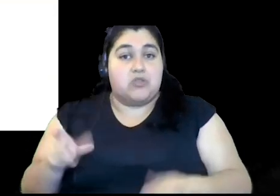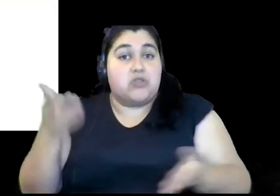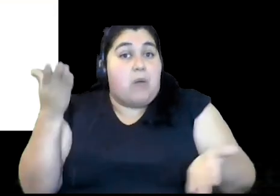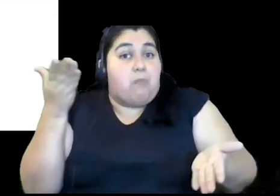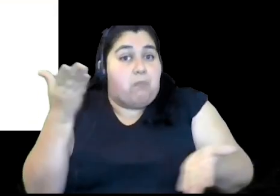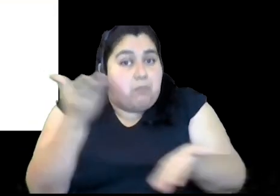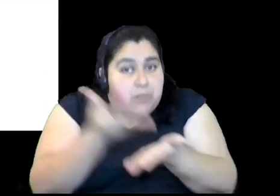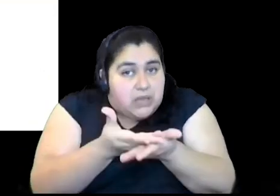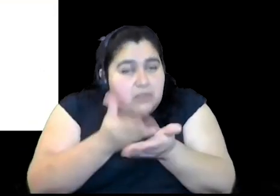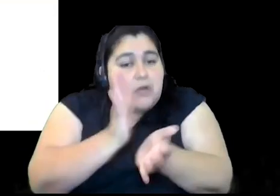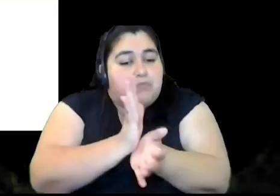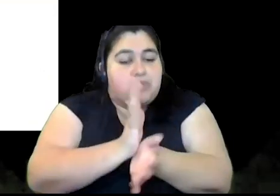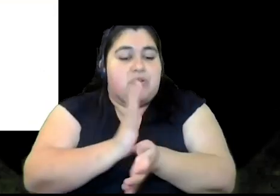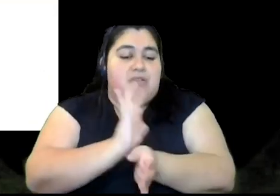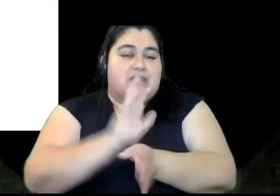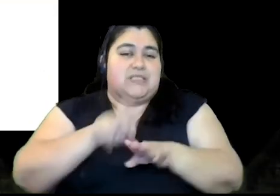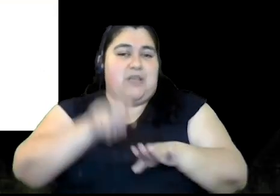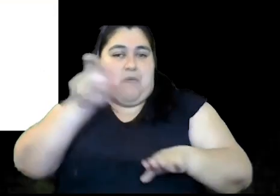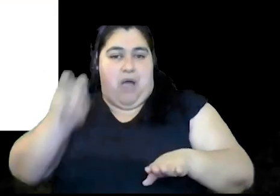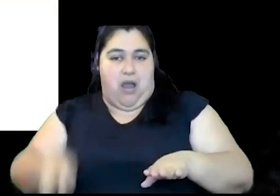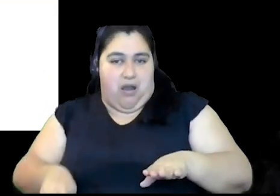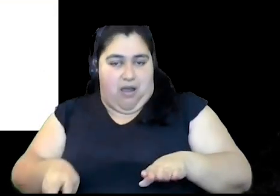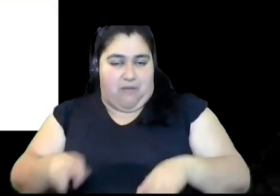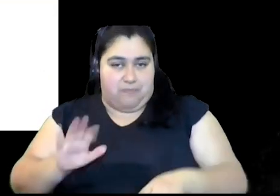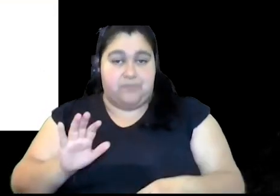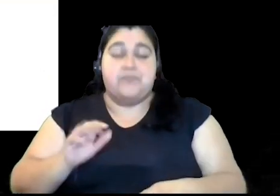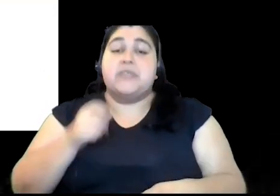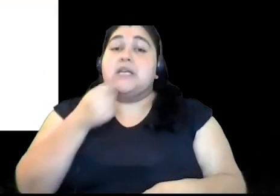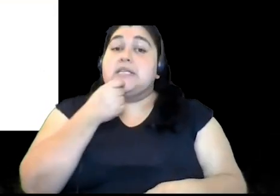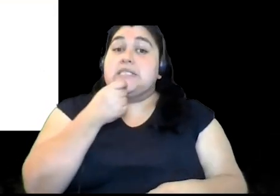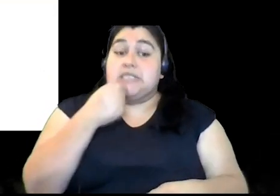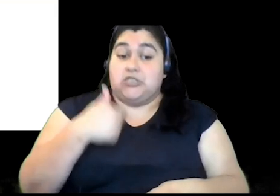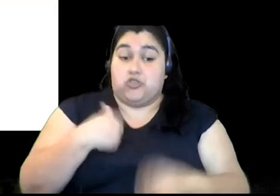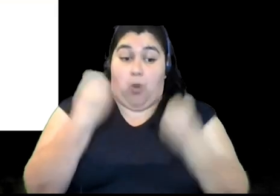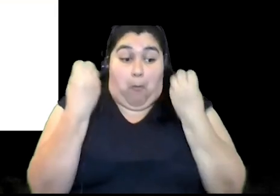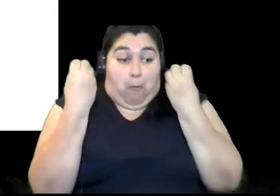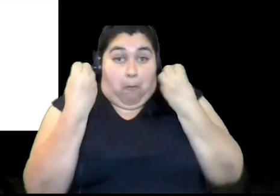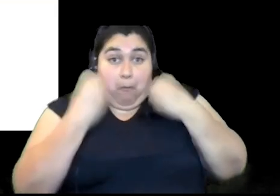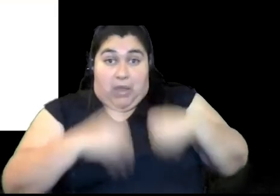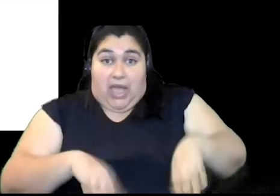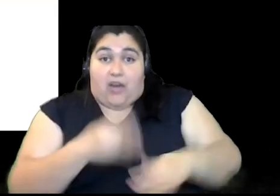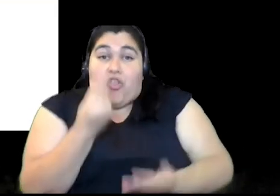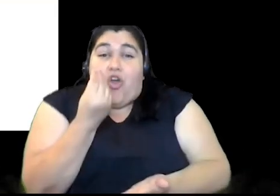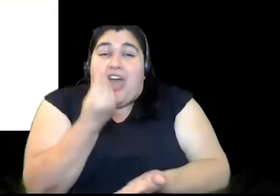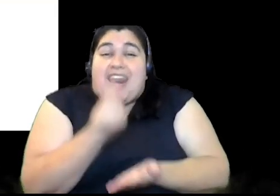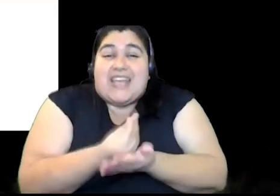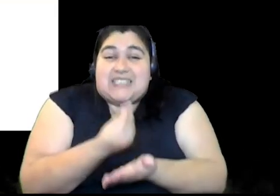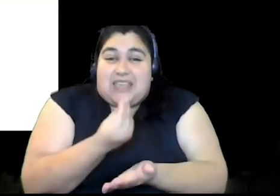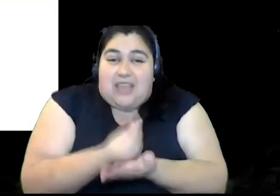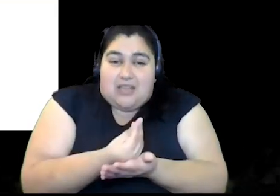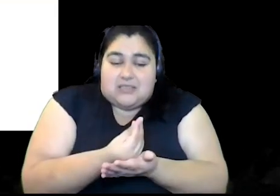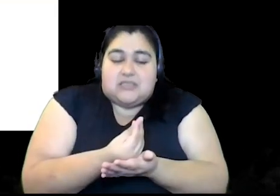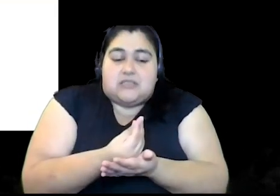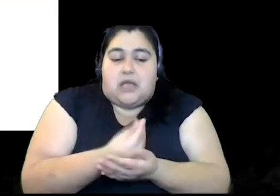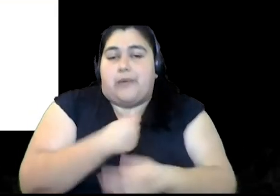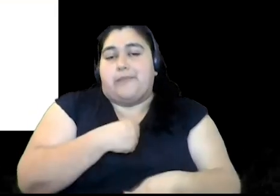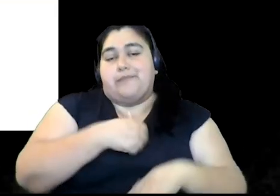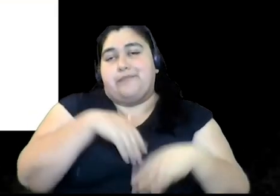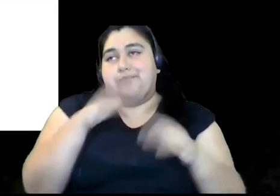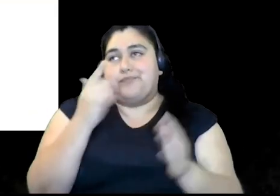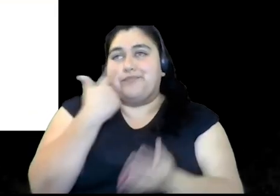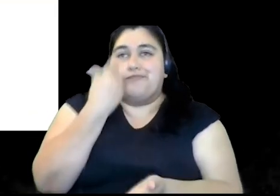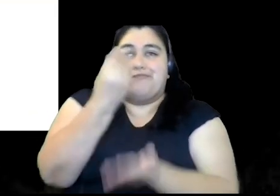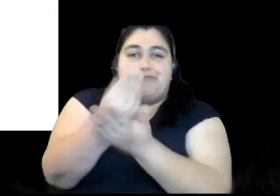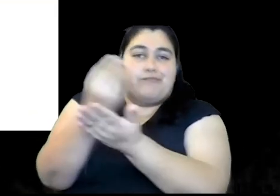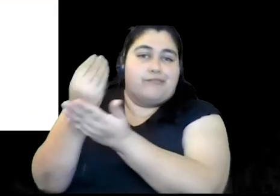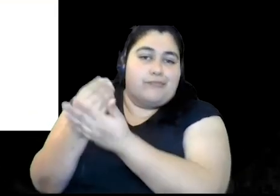interesado. Si yo quiero notificar la pérdida de residencia fiscal porque adopté residencia en Uruguay,